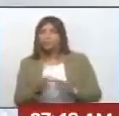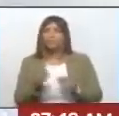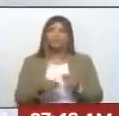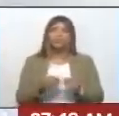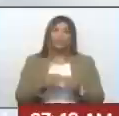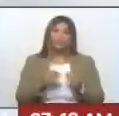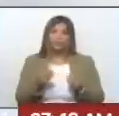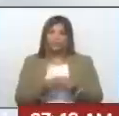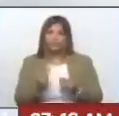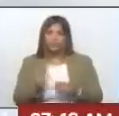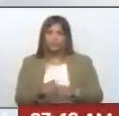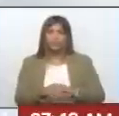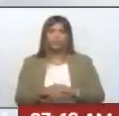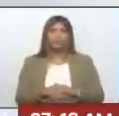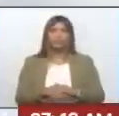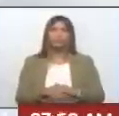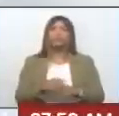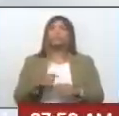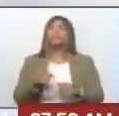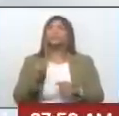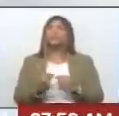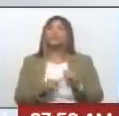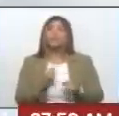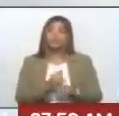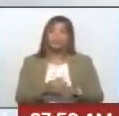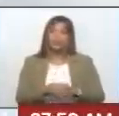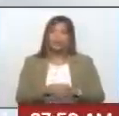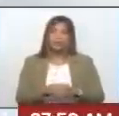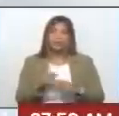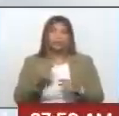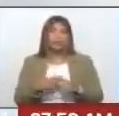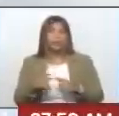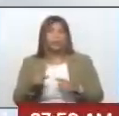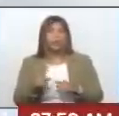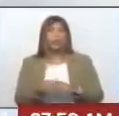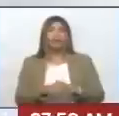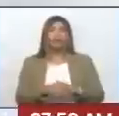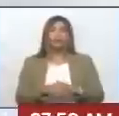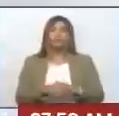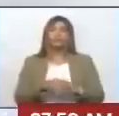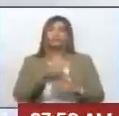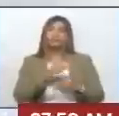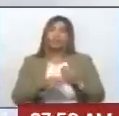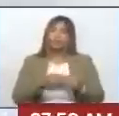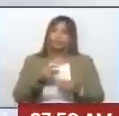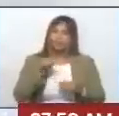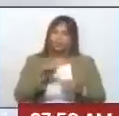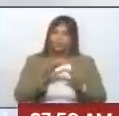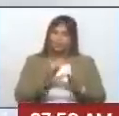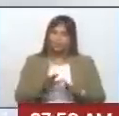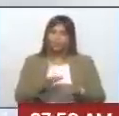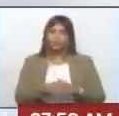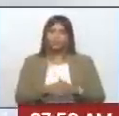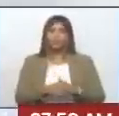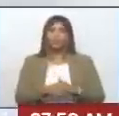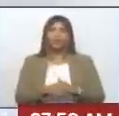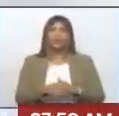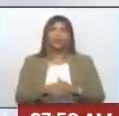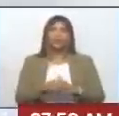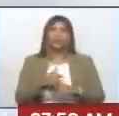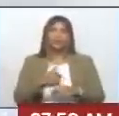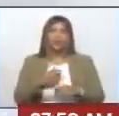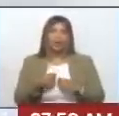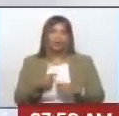aquí, la Corte Penal Internacional, pero la conducta de ellos no me genera